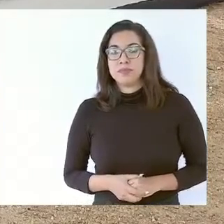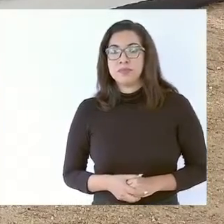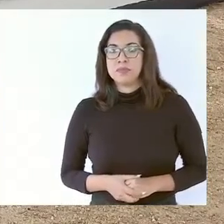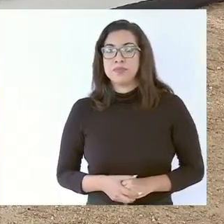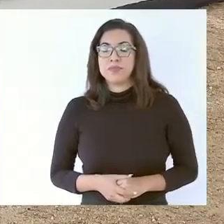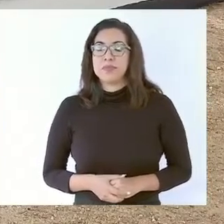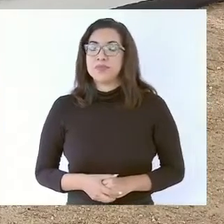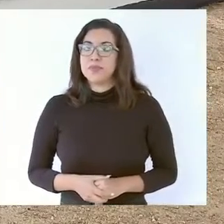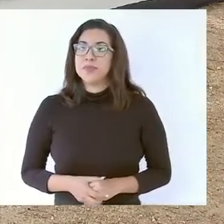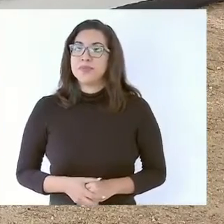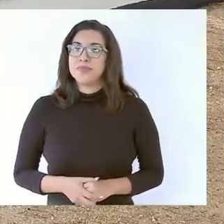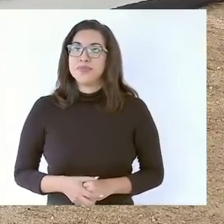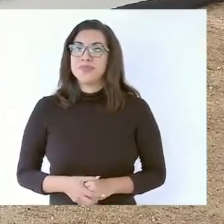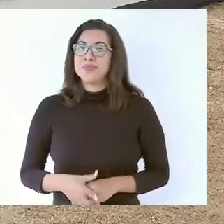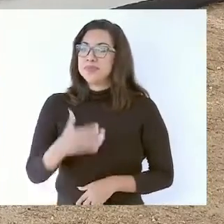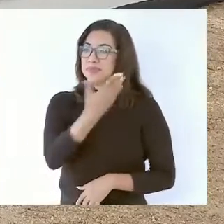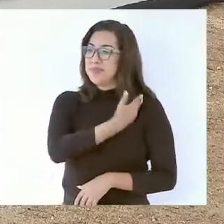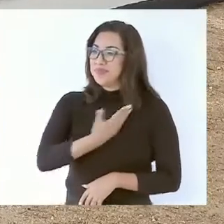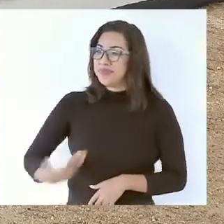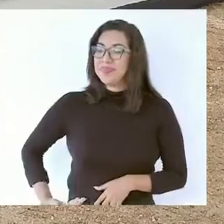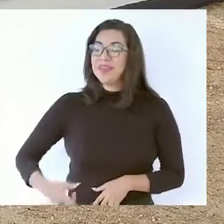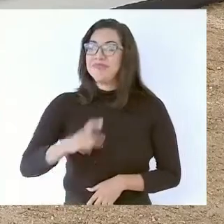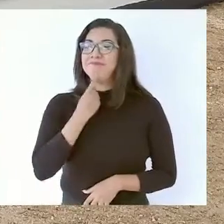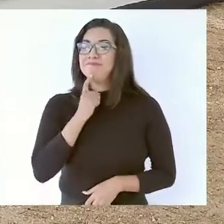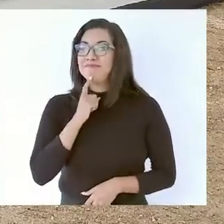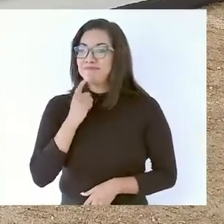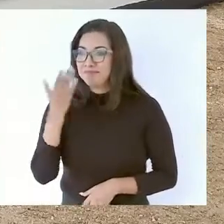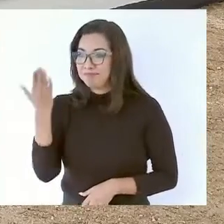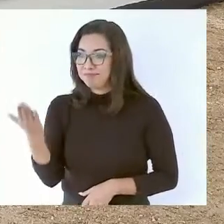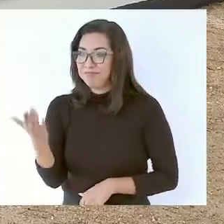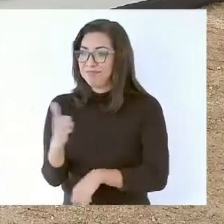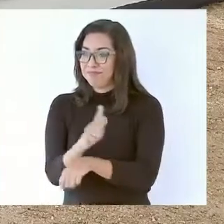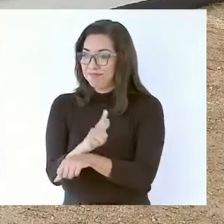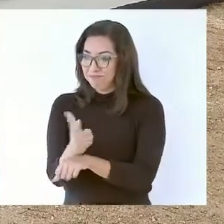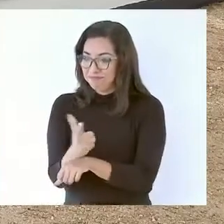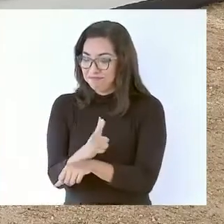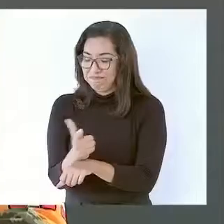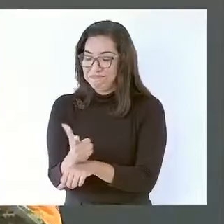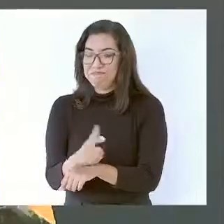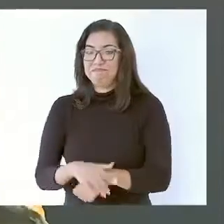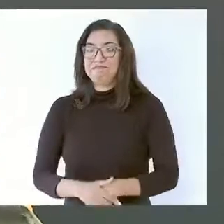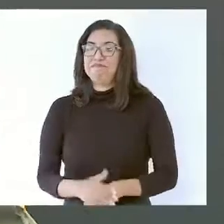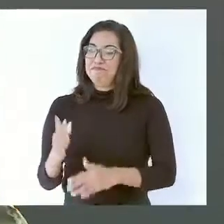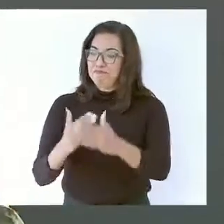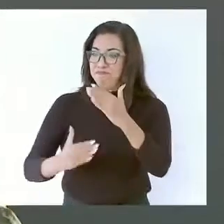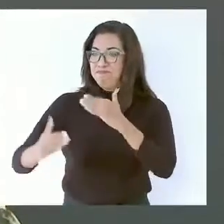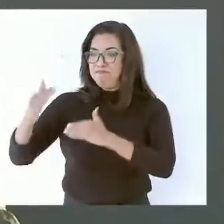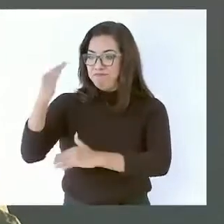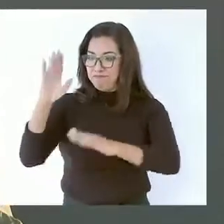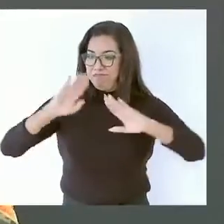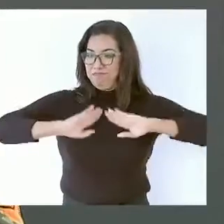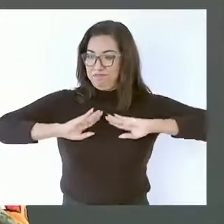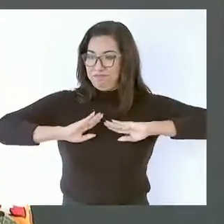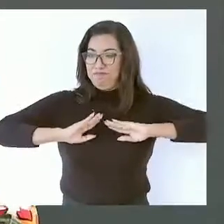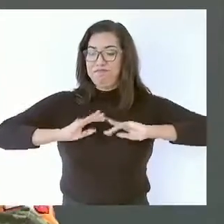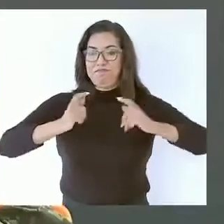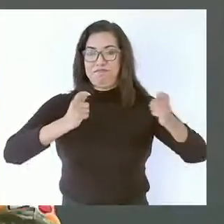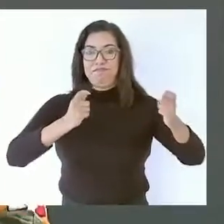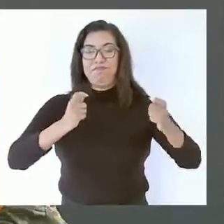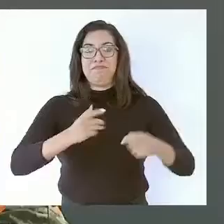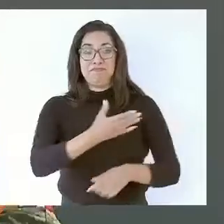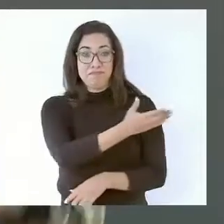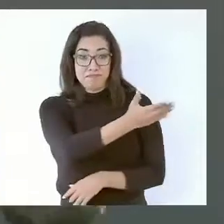Licenciado Andrés Manuel López Obrador, presidente de la República y comandante supremo de las Fuerzas Armadas, respetables integrantes del